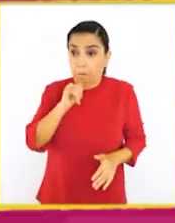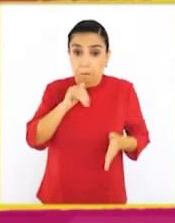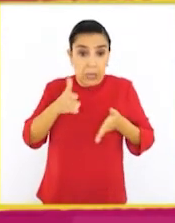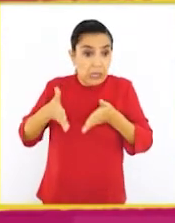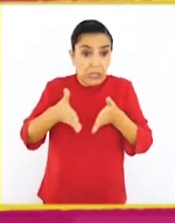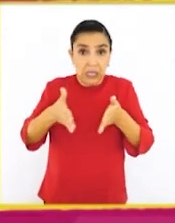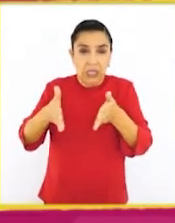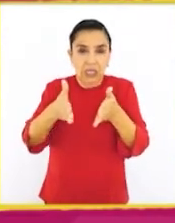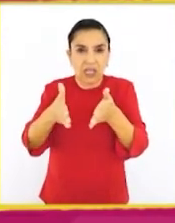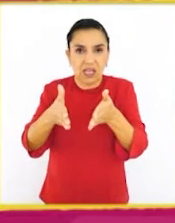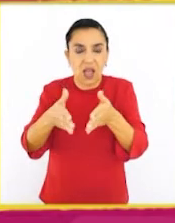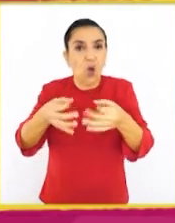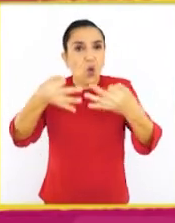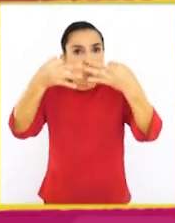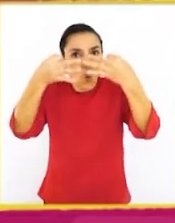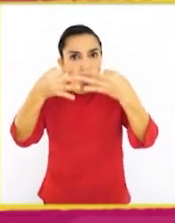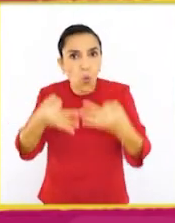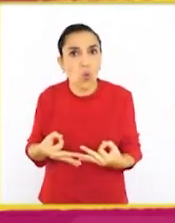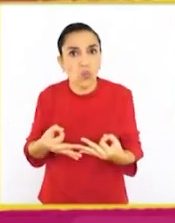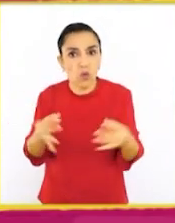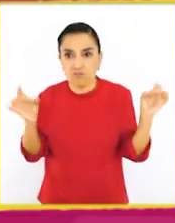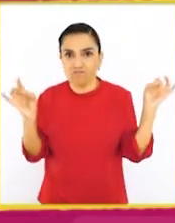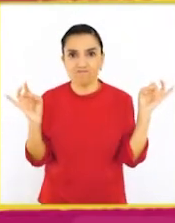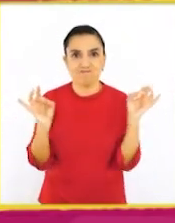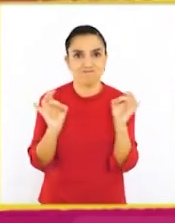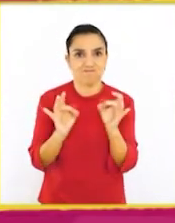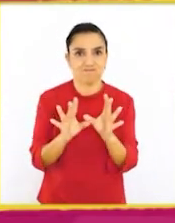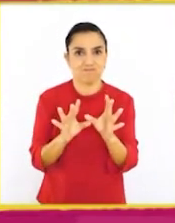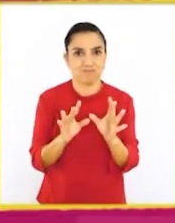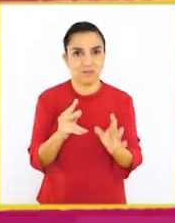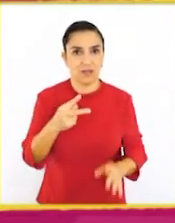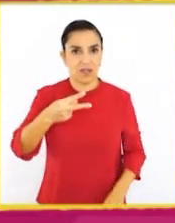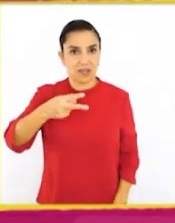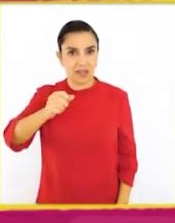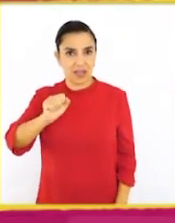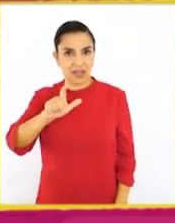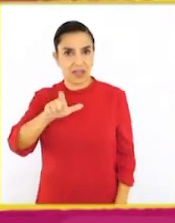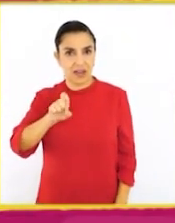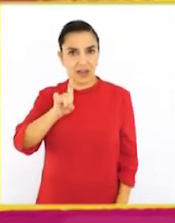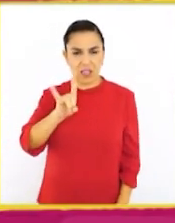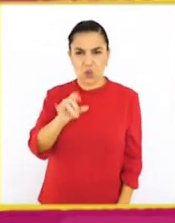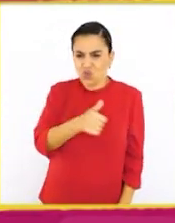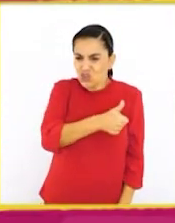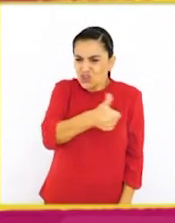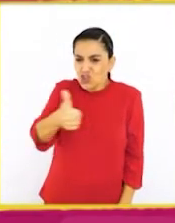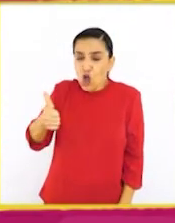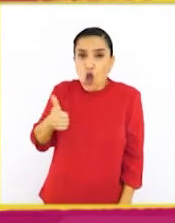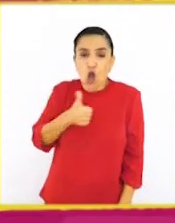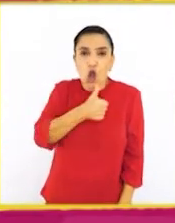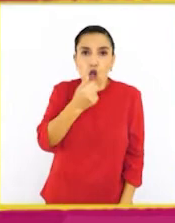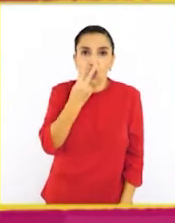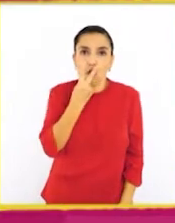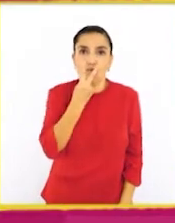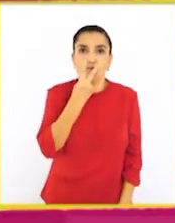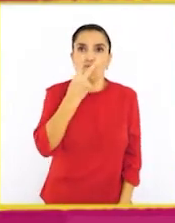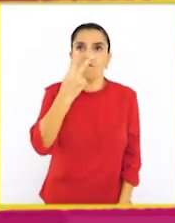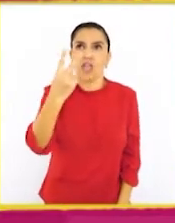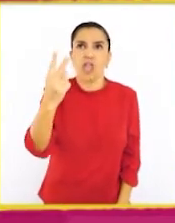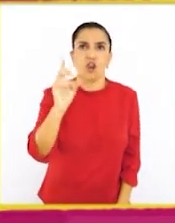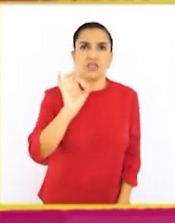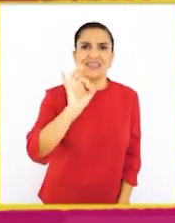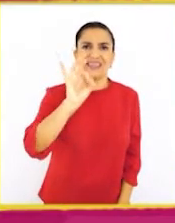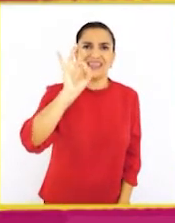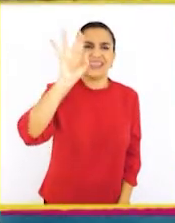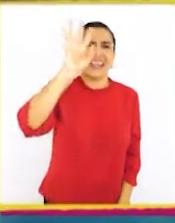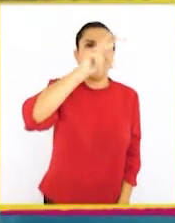qué camino seguir. Pero fue justo en ese momento cuando Kaleu y todos los demás vieron de pronto la